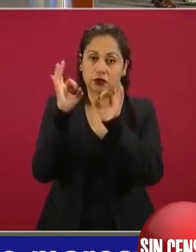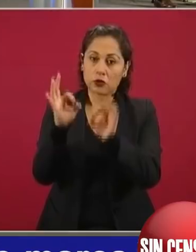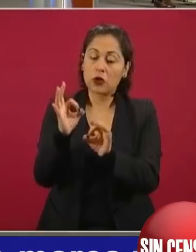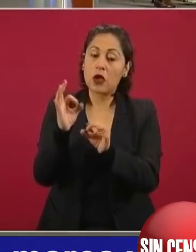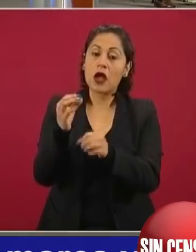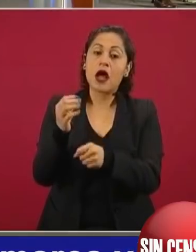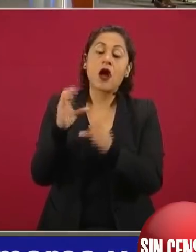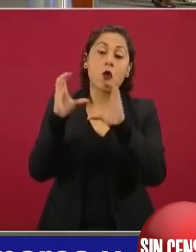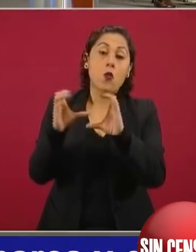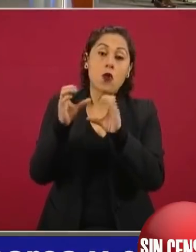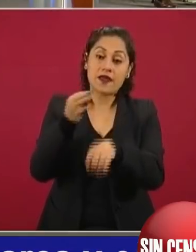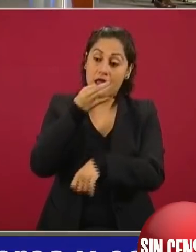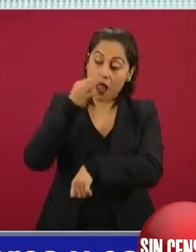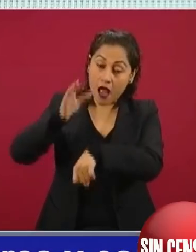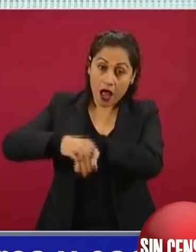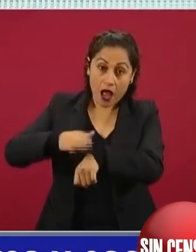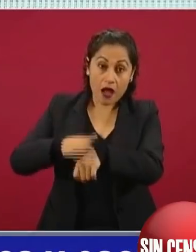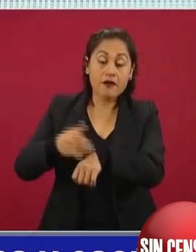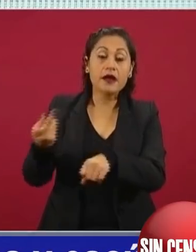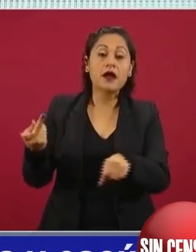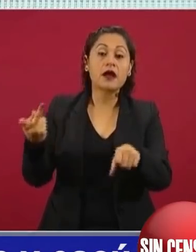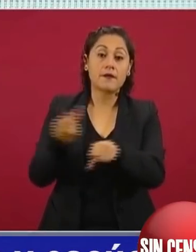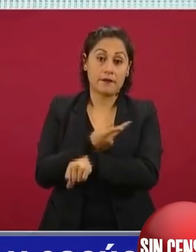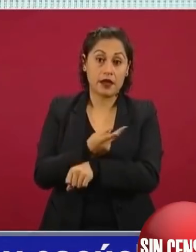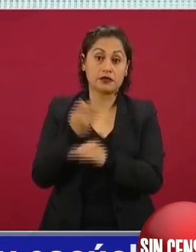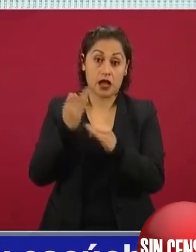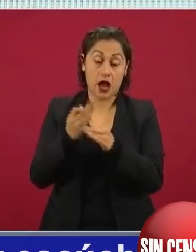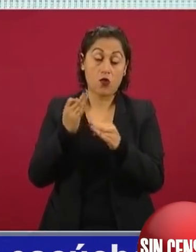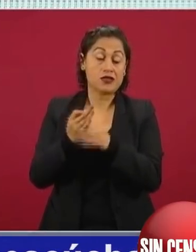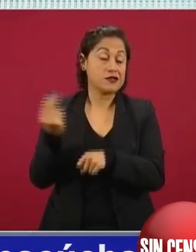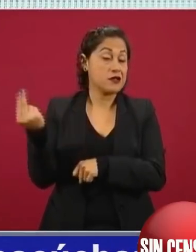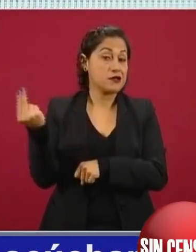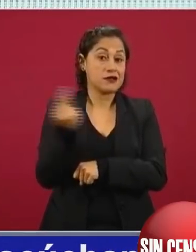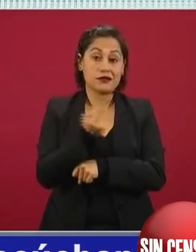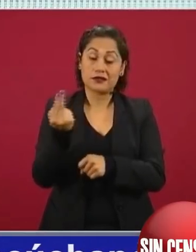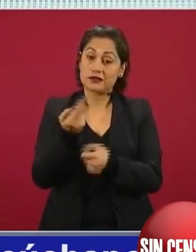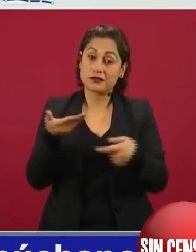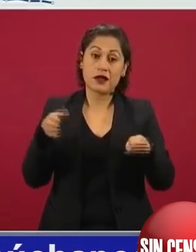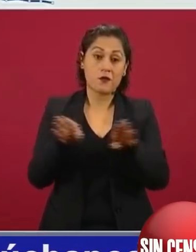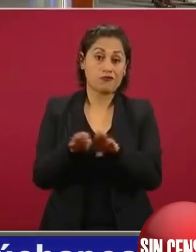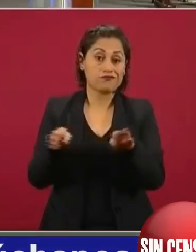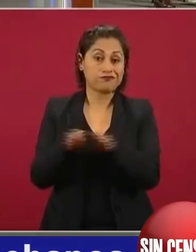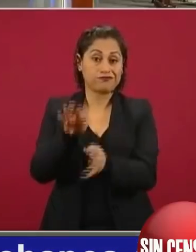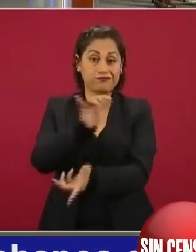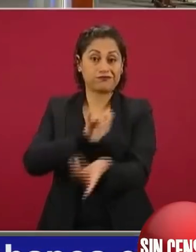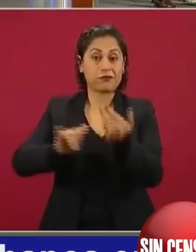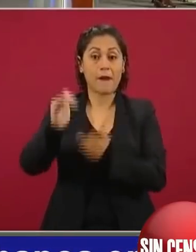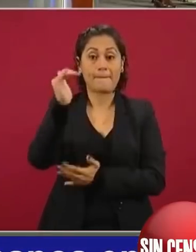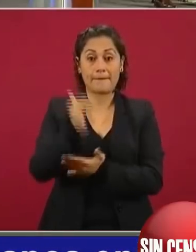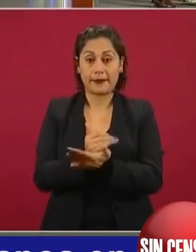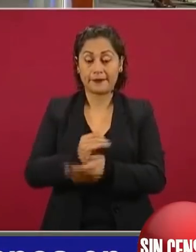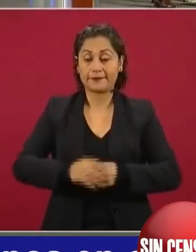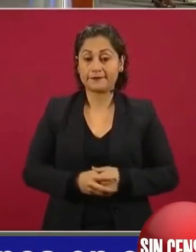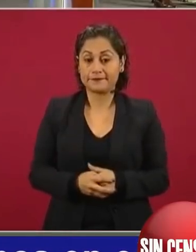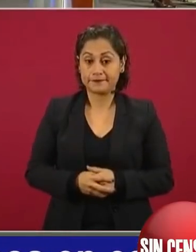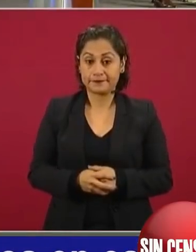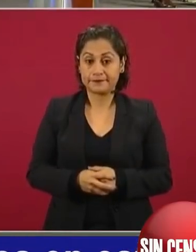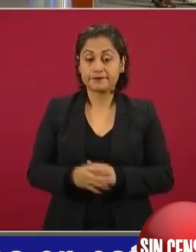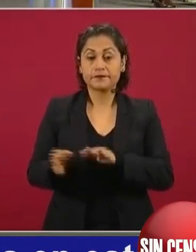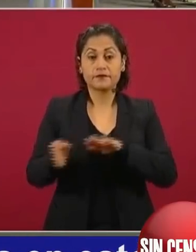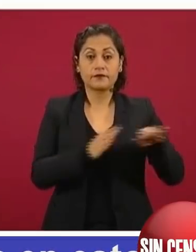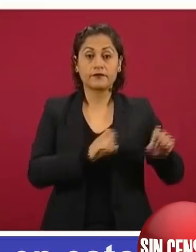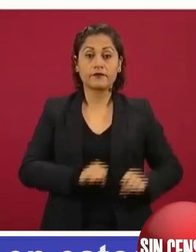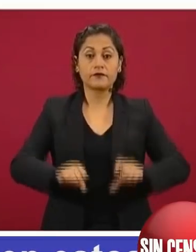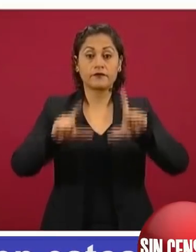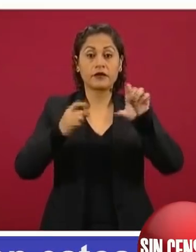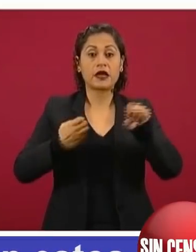no tan tempranas de que es importante reducir la transmisión. La siguiente. Quintana Roo, en cambio, a quien